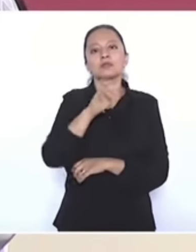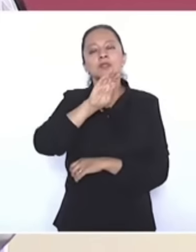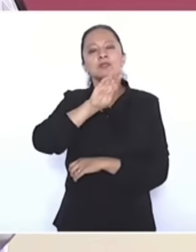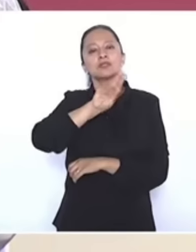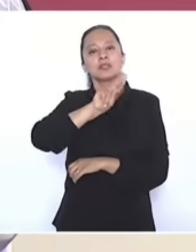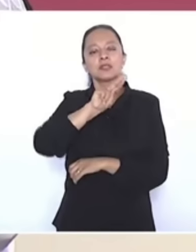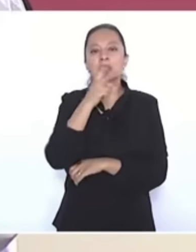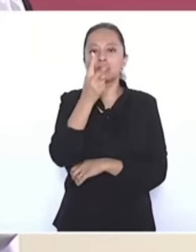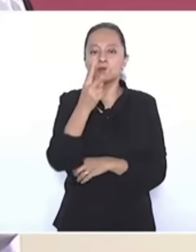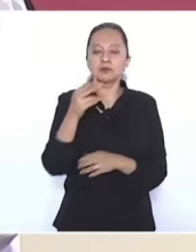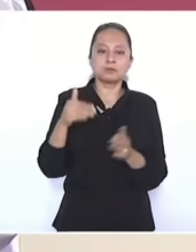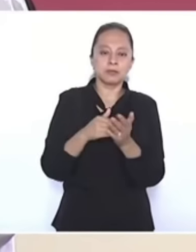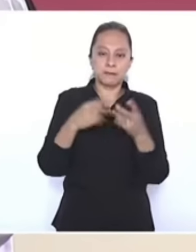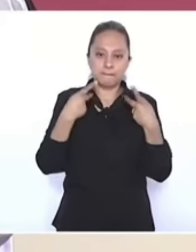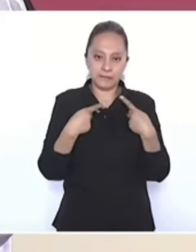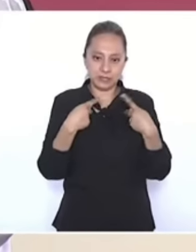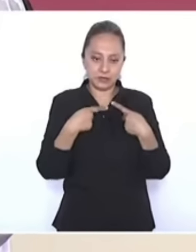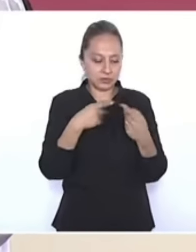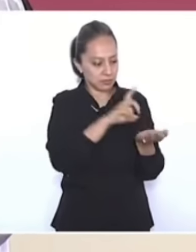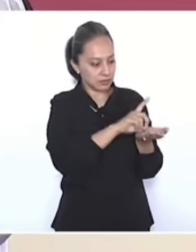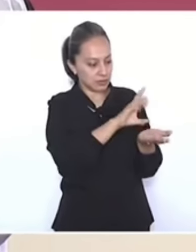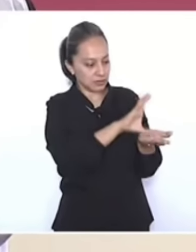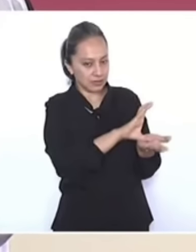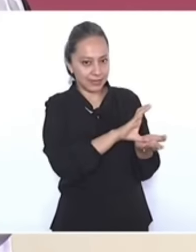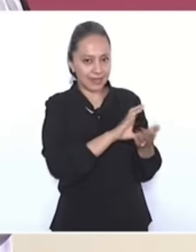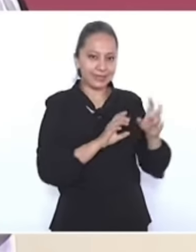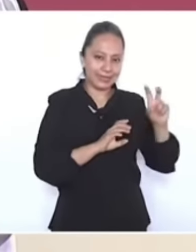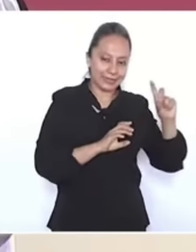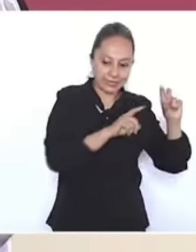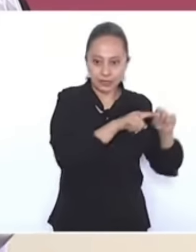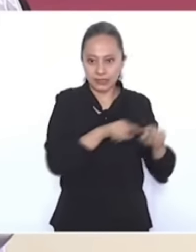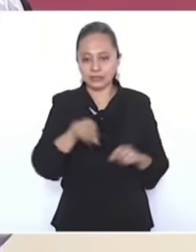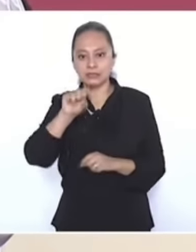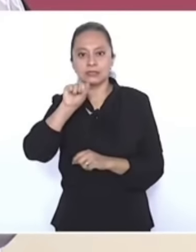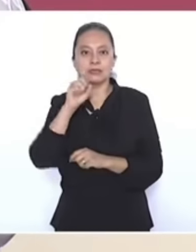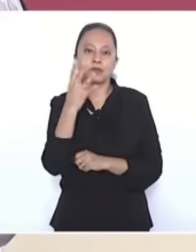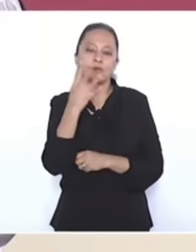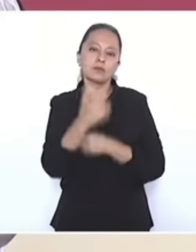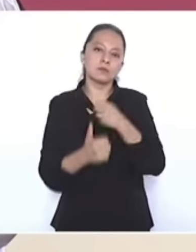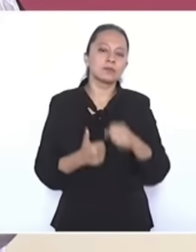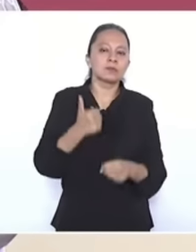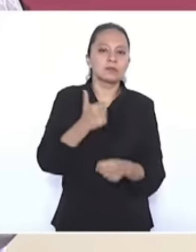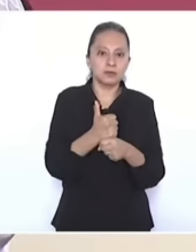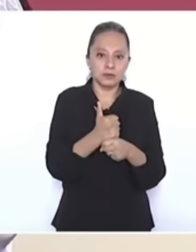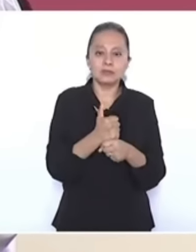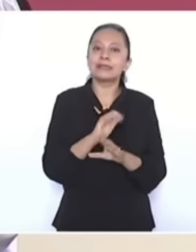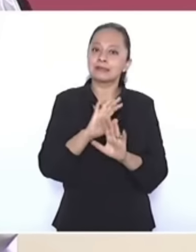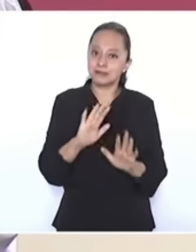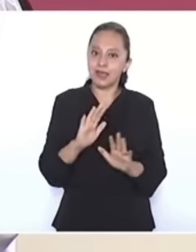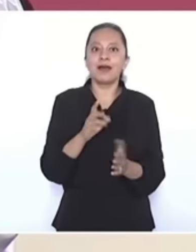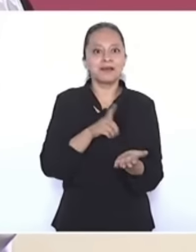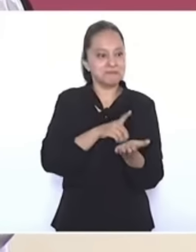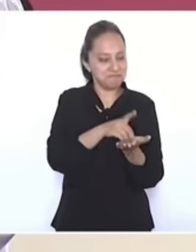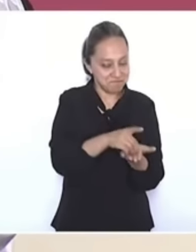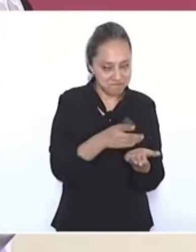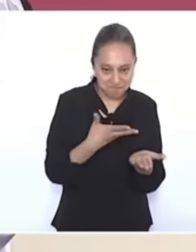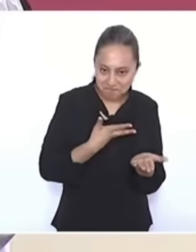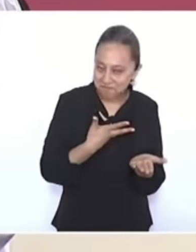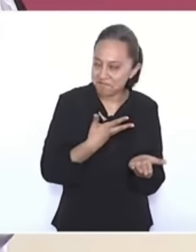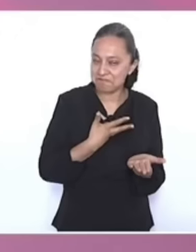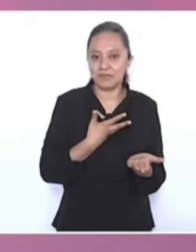con discapacidad entre 30 y 64 años ya cuentan también con este derecho.